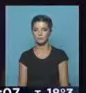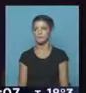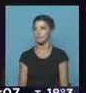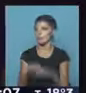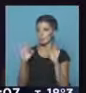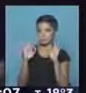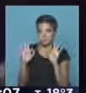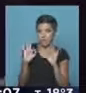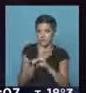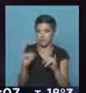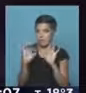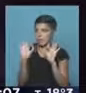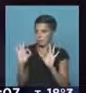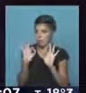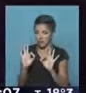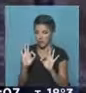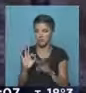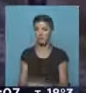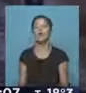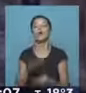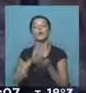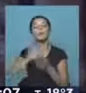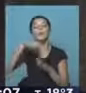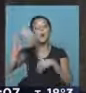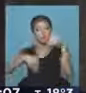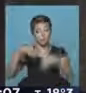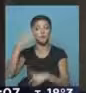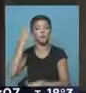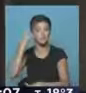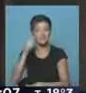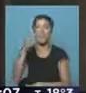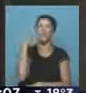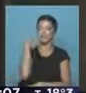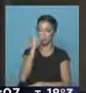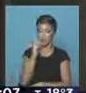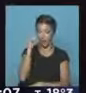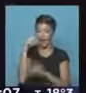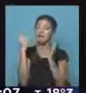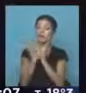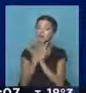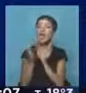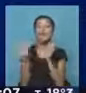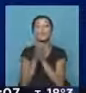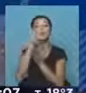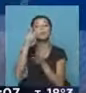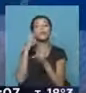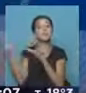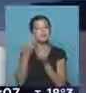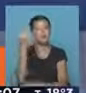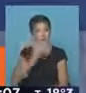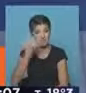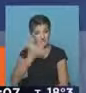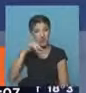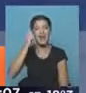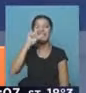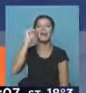Completísimo el informe de la producción del noticiero sobre las elecciones de mañana en Francia. Le dijimos que íbamos a compartir el análisis con un invitado especial y está con nosotros Carlos